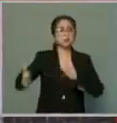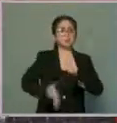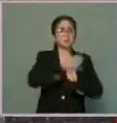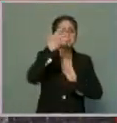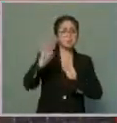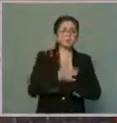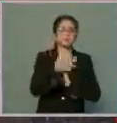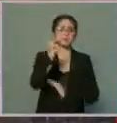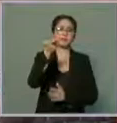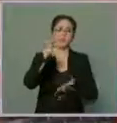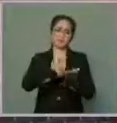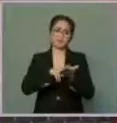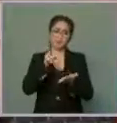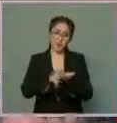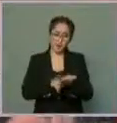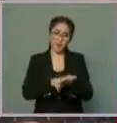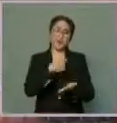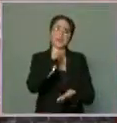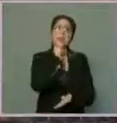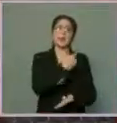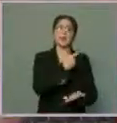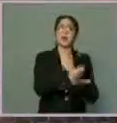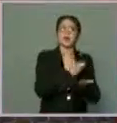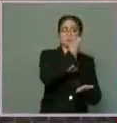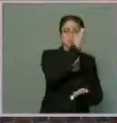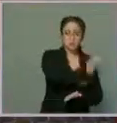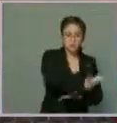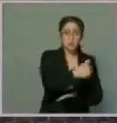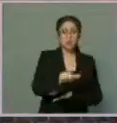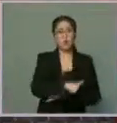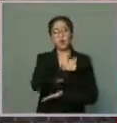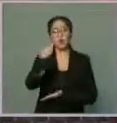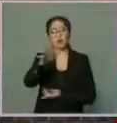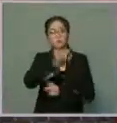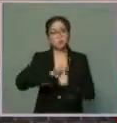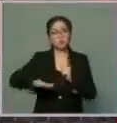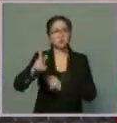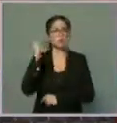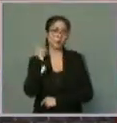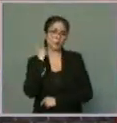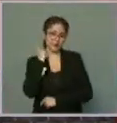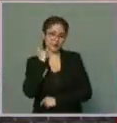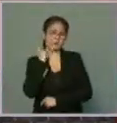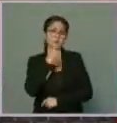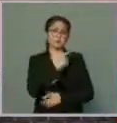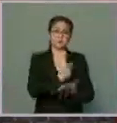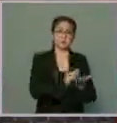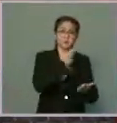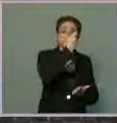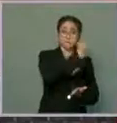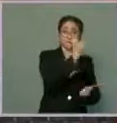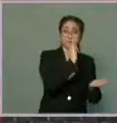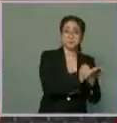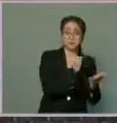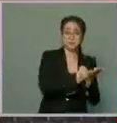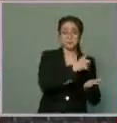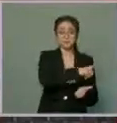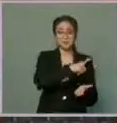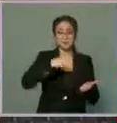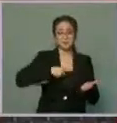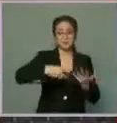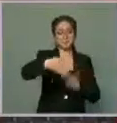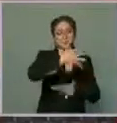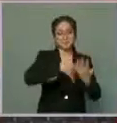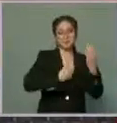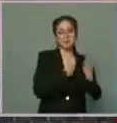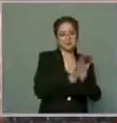y también tiene un costo económico y político. Un costo económico para las personas que pagan impuestos y que tendrían que financiarlo de alguna manera,